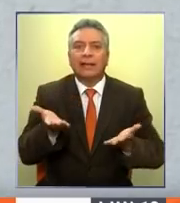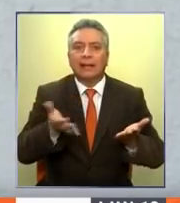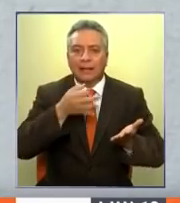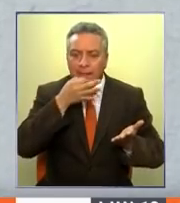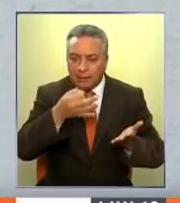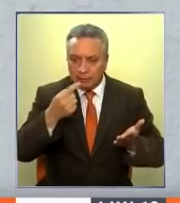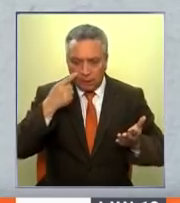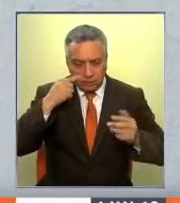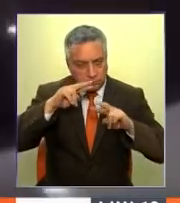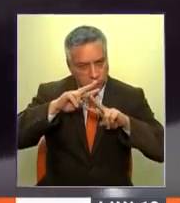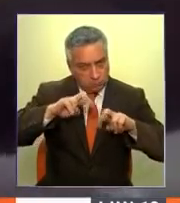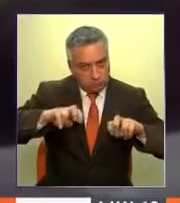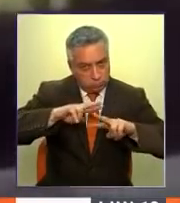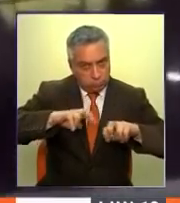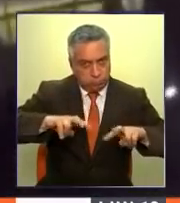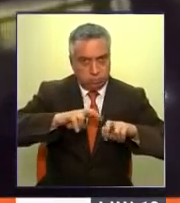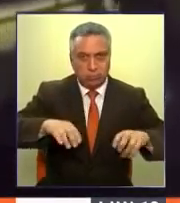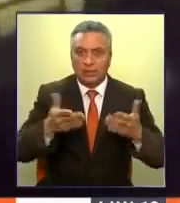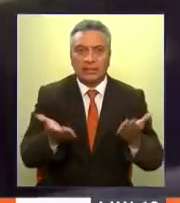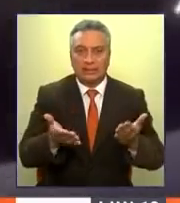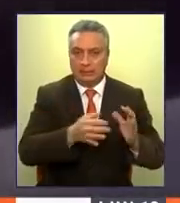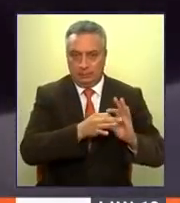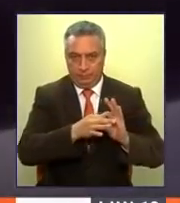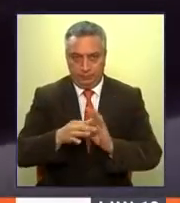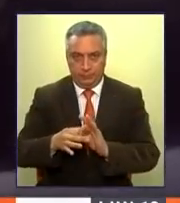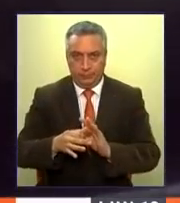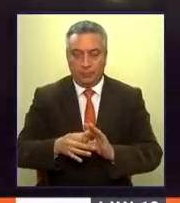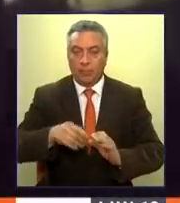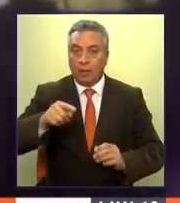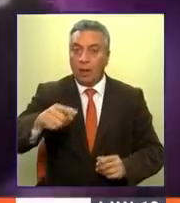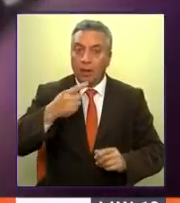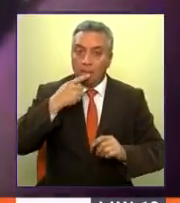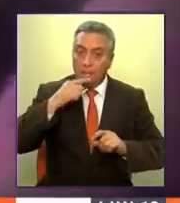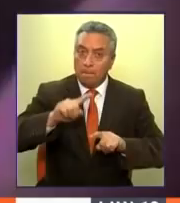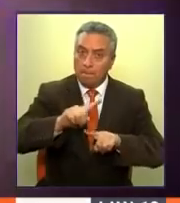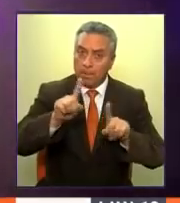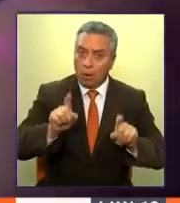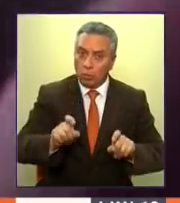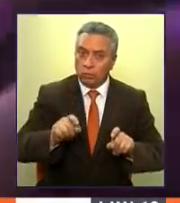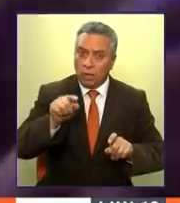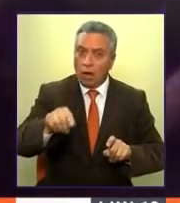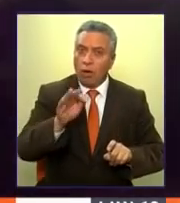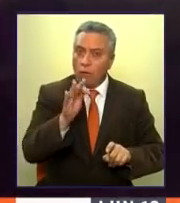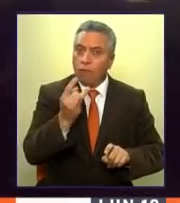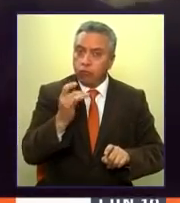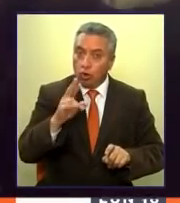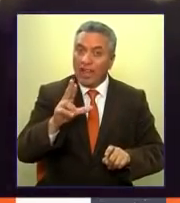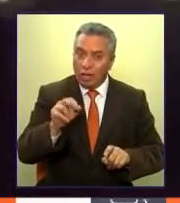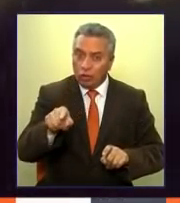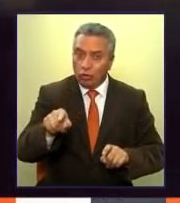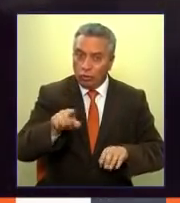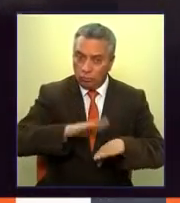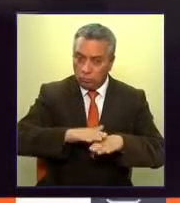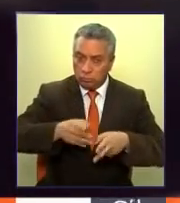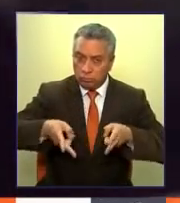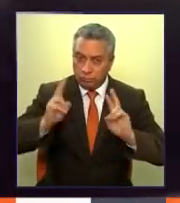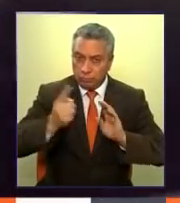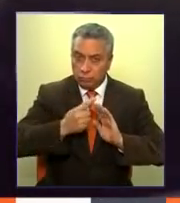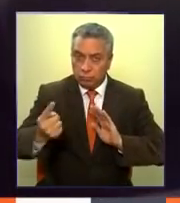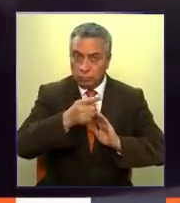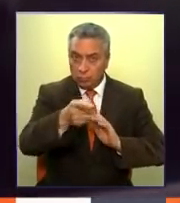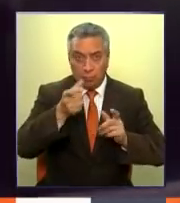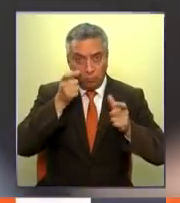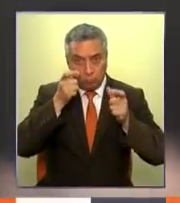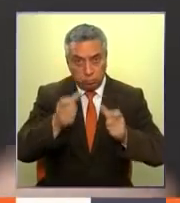rodea en estos hechos. Y la pregunta que queda por sentada: ¿el fuero que tienen los parlamentarios los eximen de este tipo de